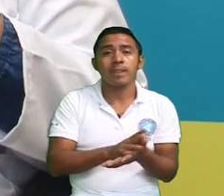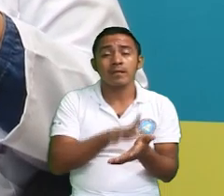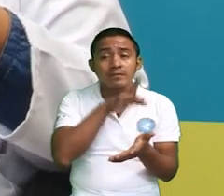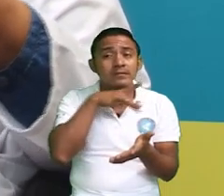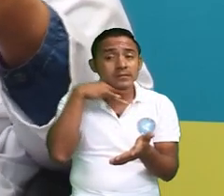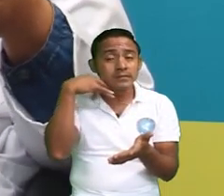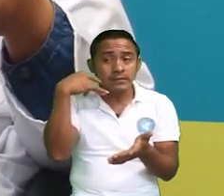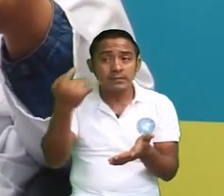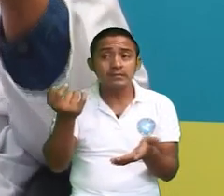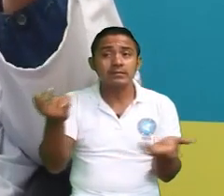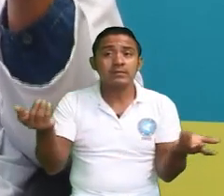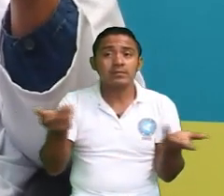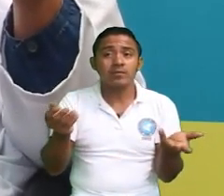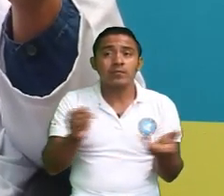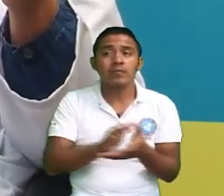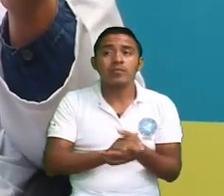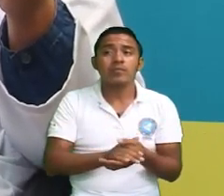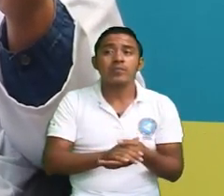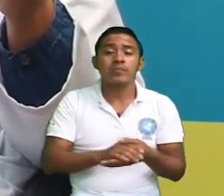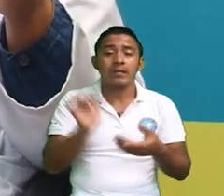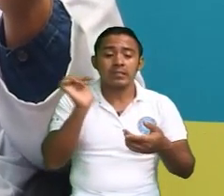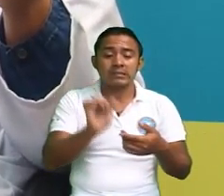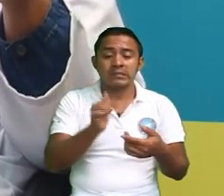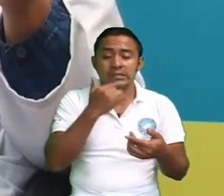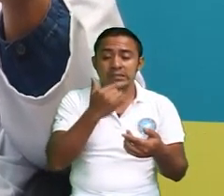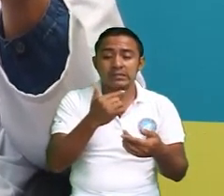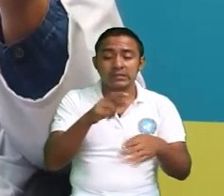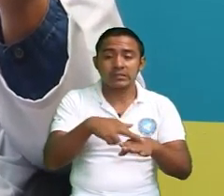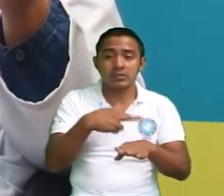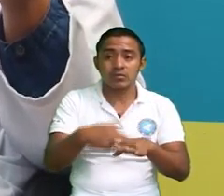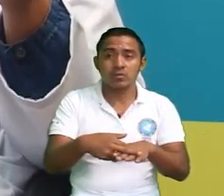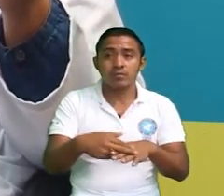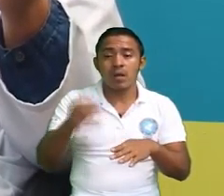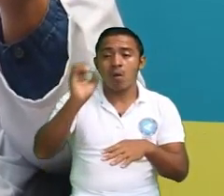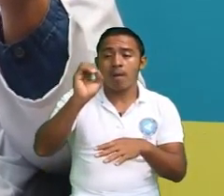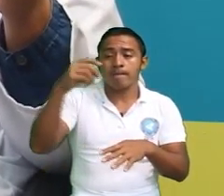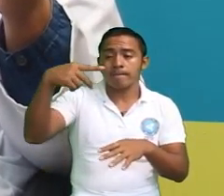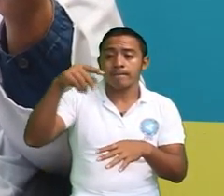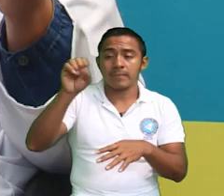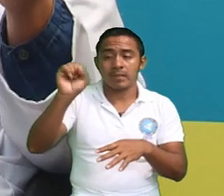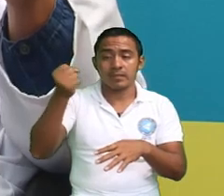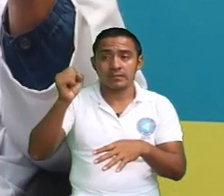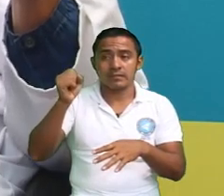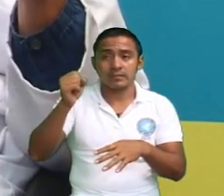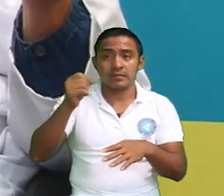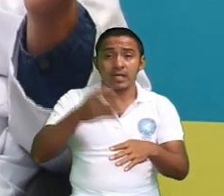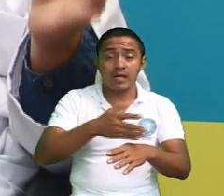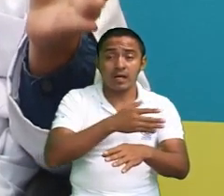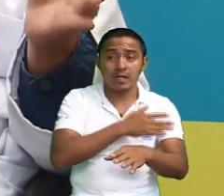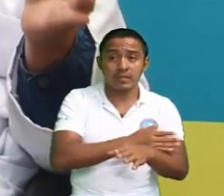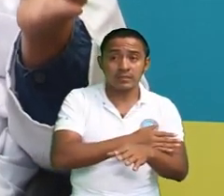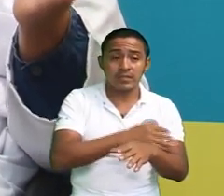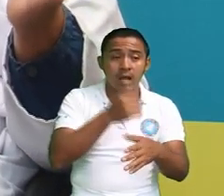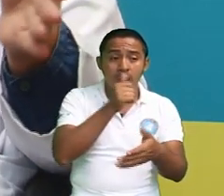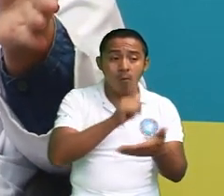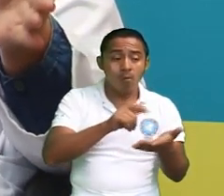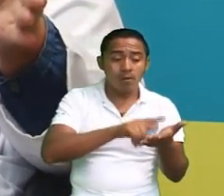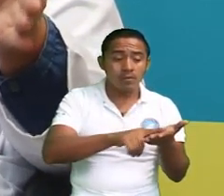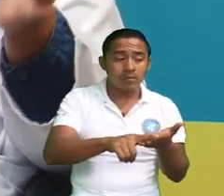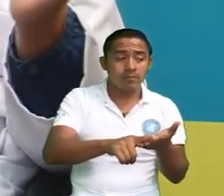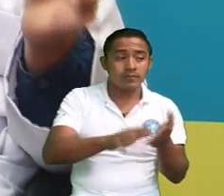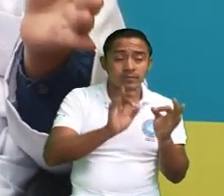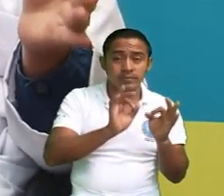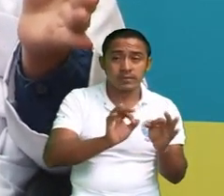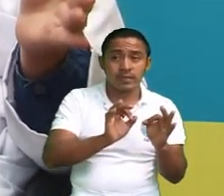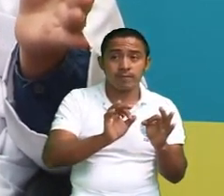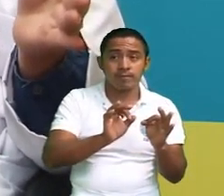para el consumo nuestro. Recordemos que esta norma dice, incluso OPS dice, que el agua de consumo tiene que ser agua segura, potable,